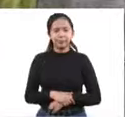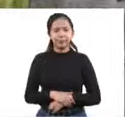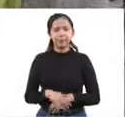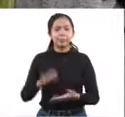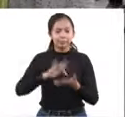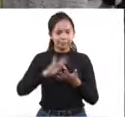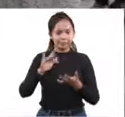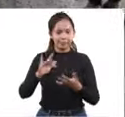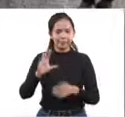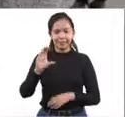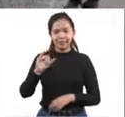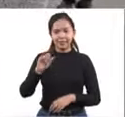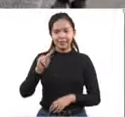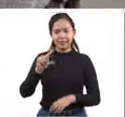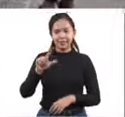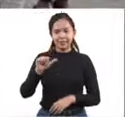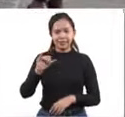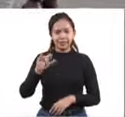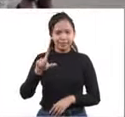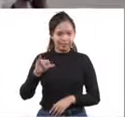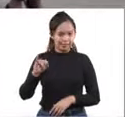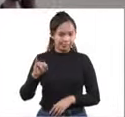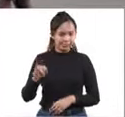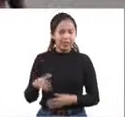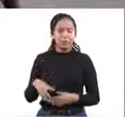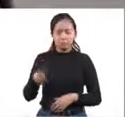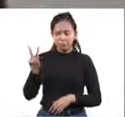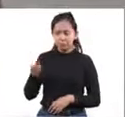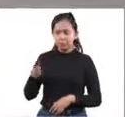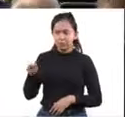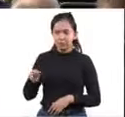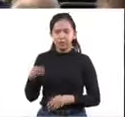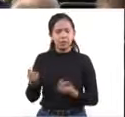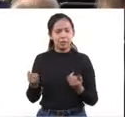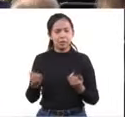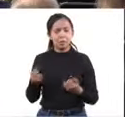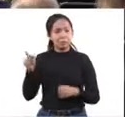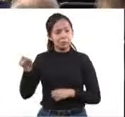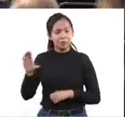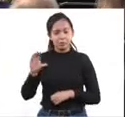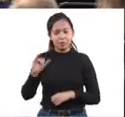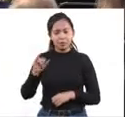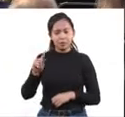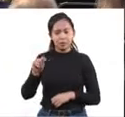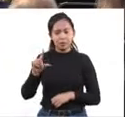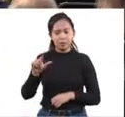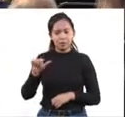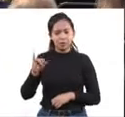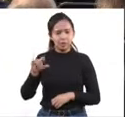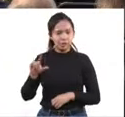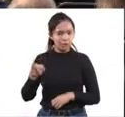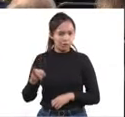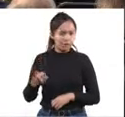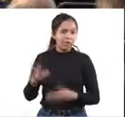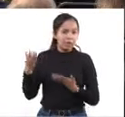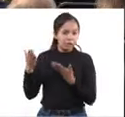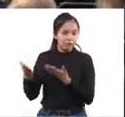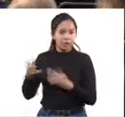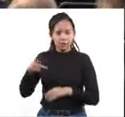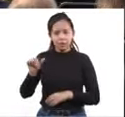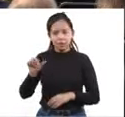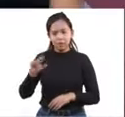Gracias, Itlali. Y ciertamente Itlali como Karina lucharon por 4 años con nosotros para